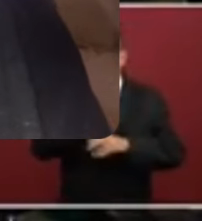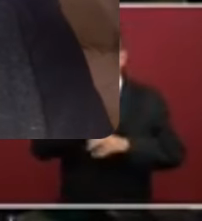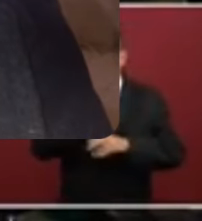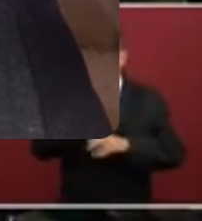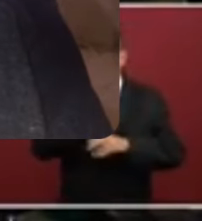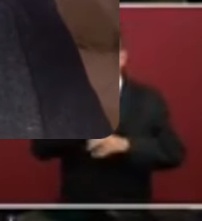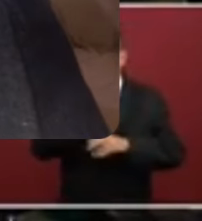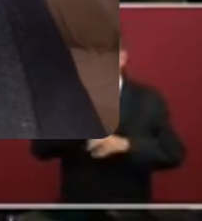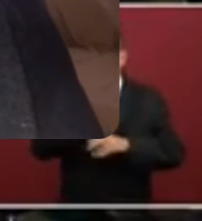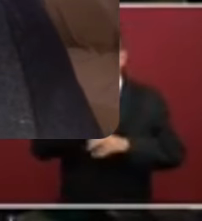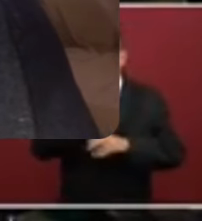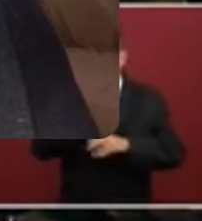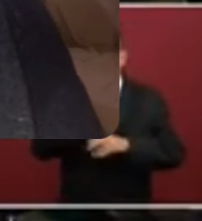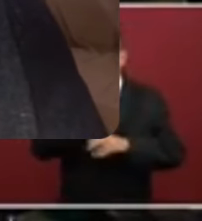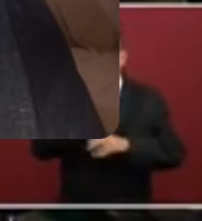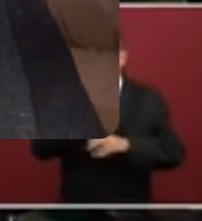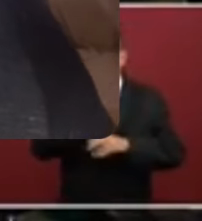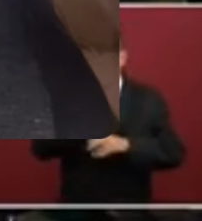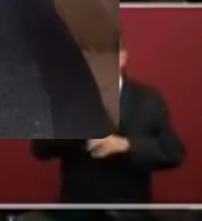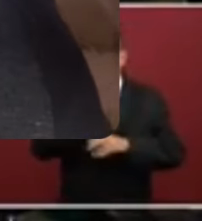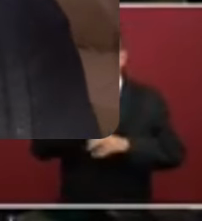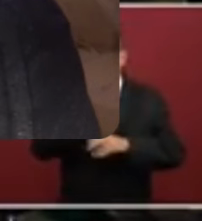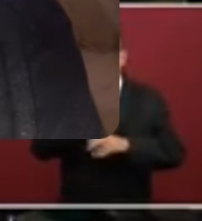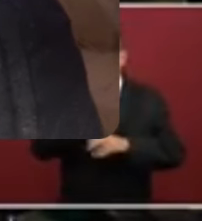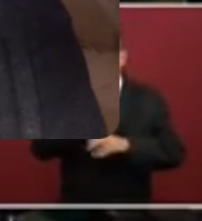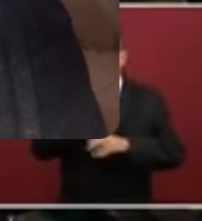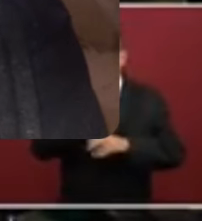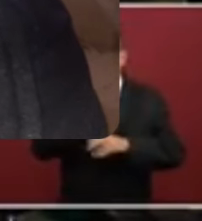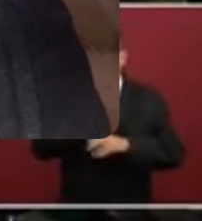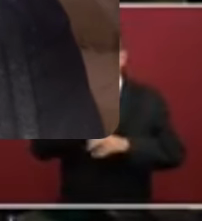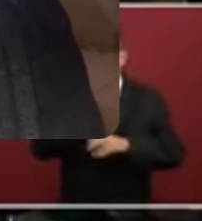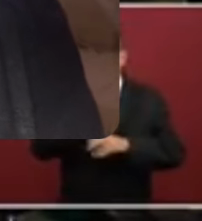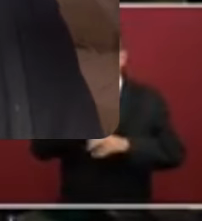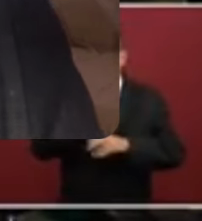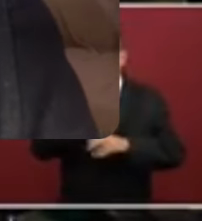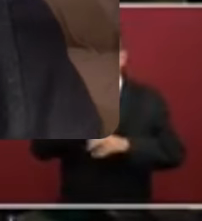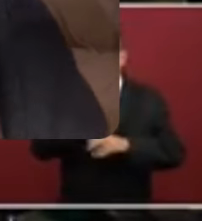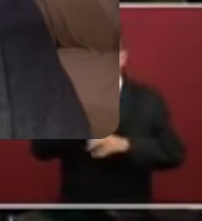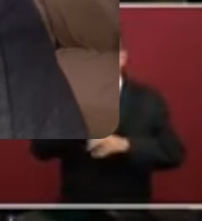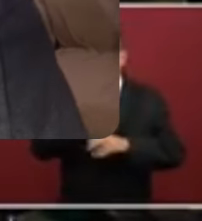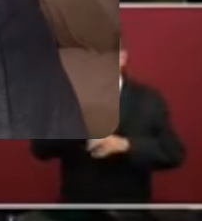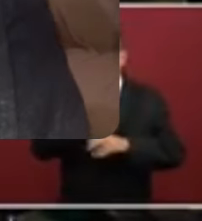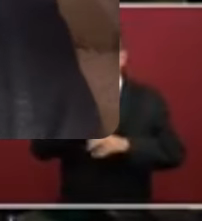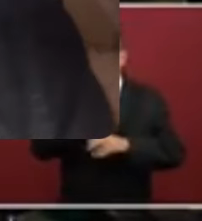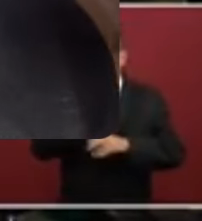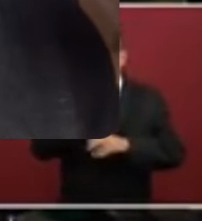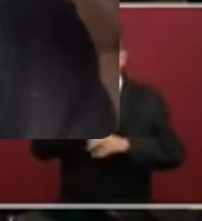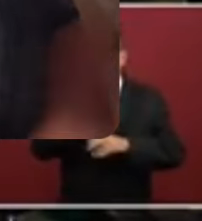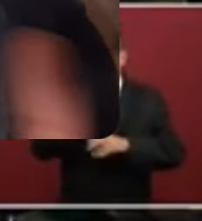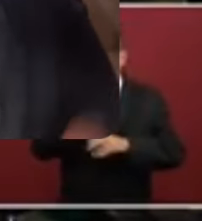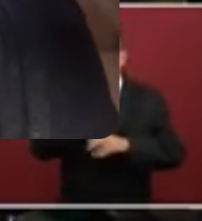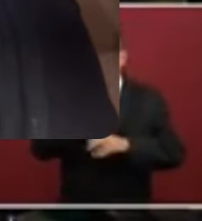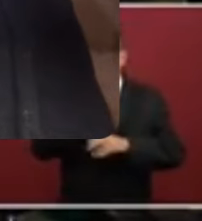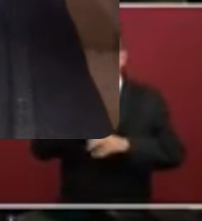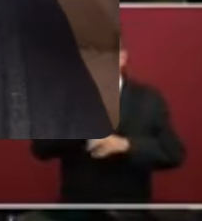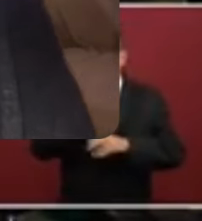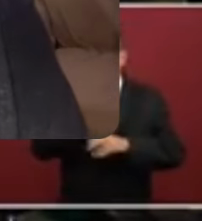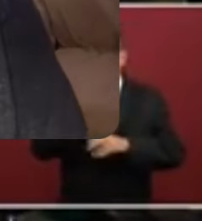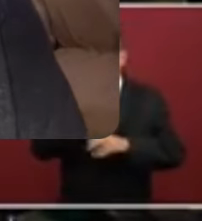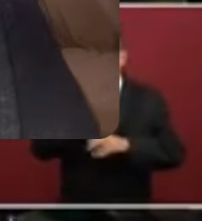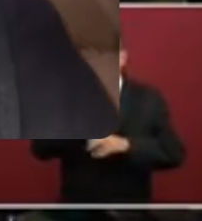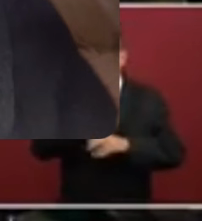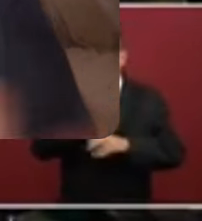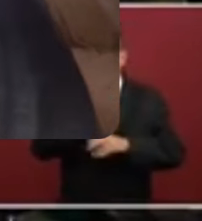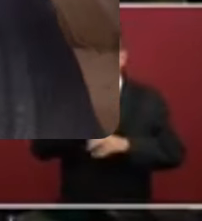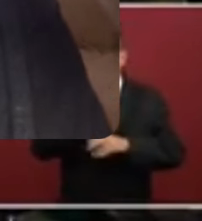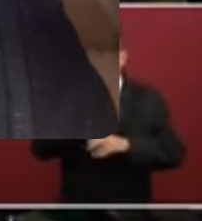que quede listo en 3 años, con un costo de 800 mil millones de dólares, algo realmente histórico.